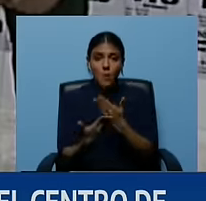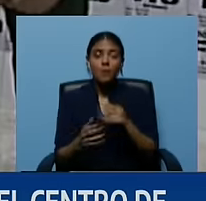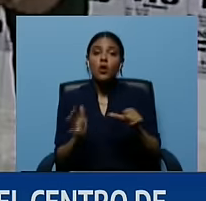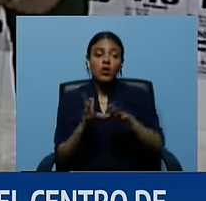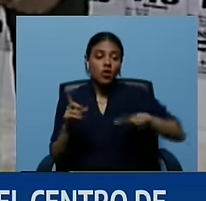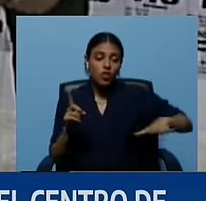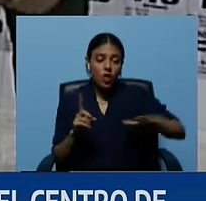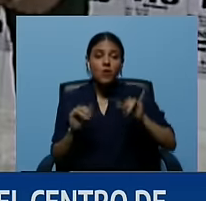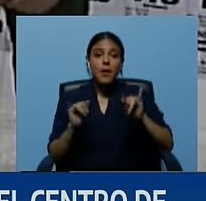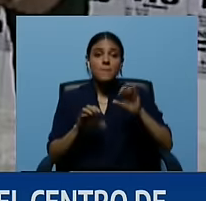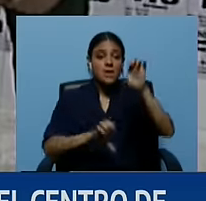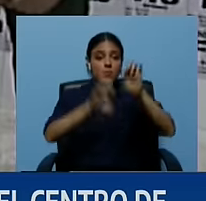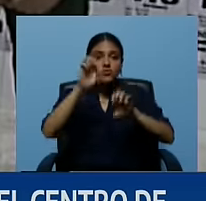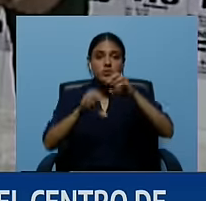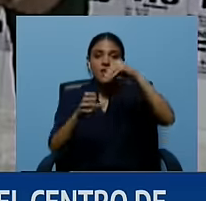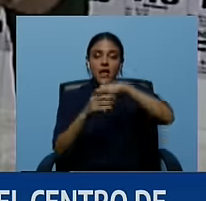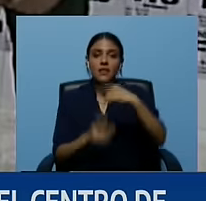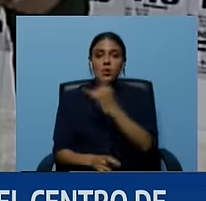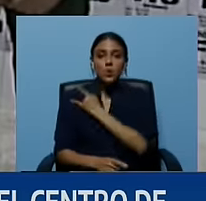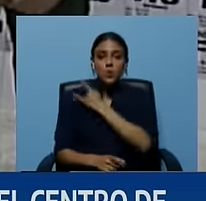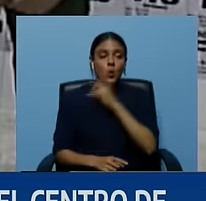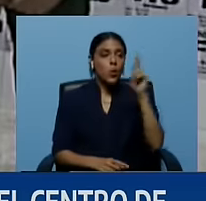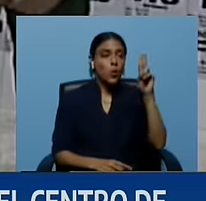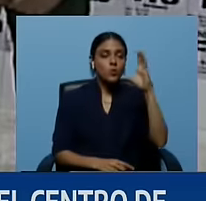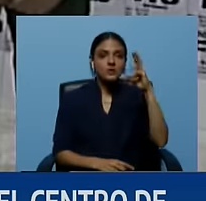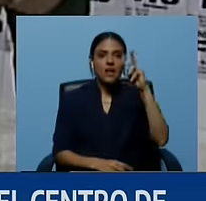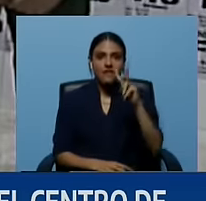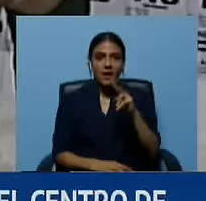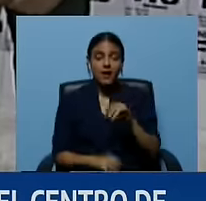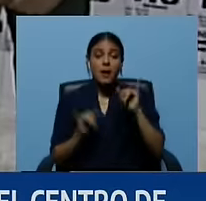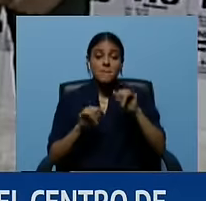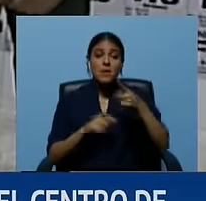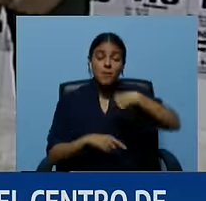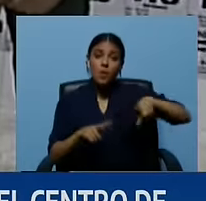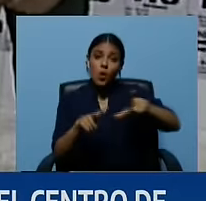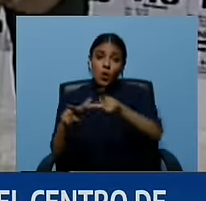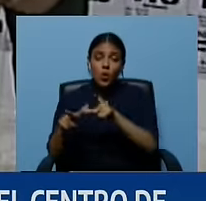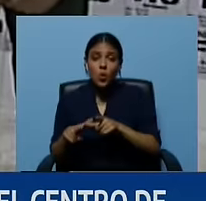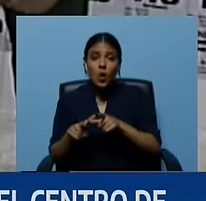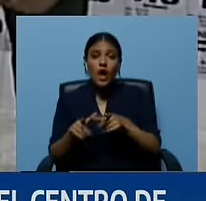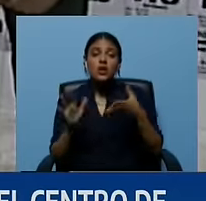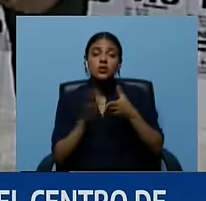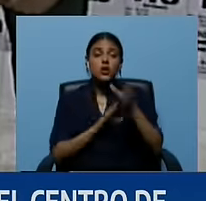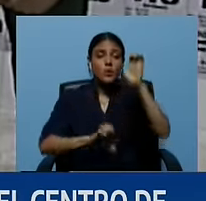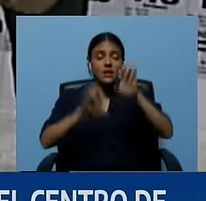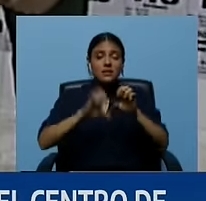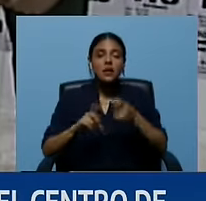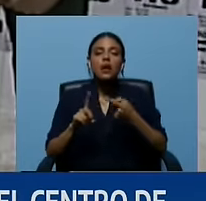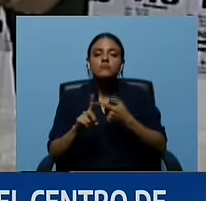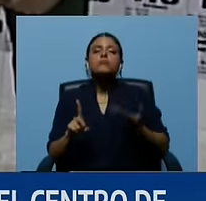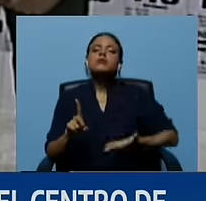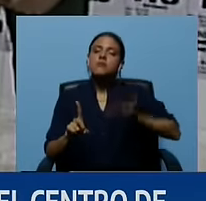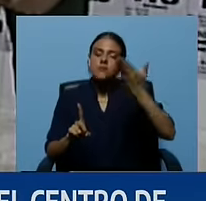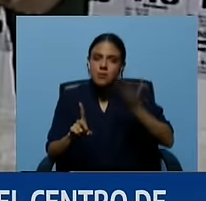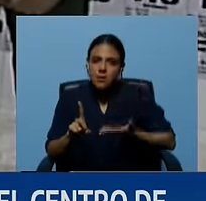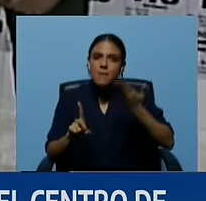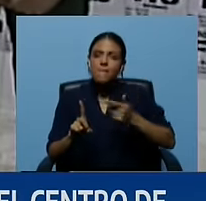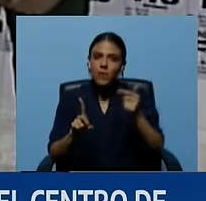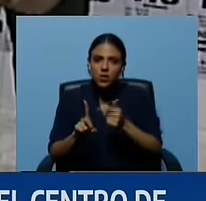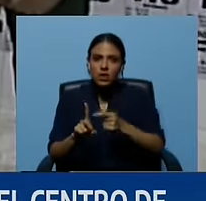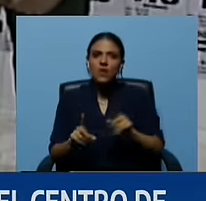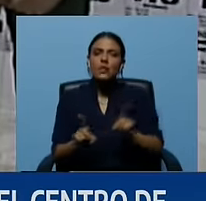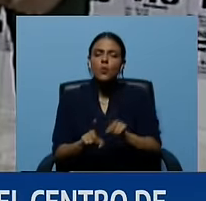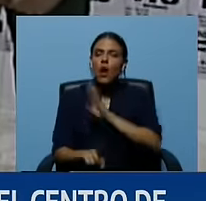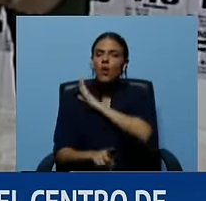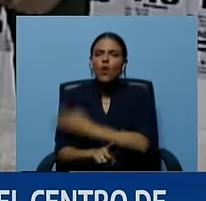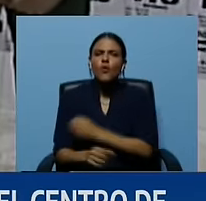Facultad de Ciencias de la UCB. La Facultad de Ciencias es una de las facultades más importantes y más fuertes